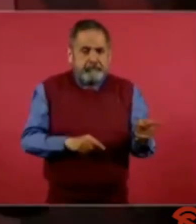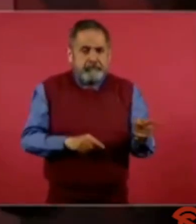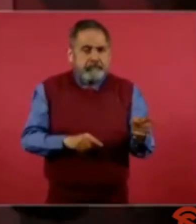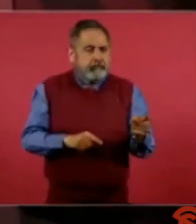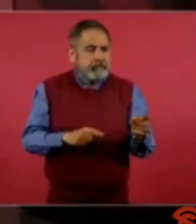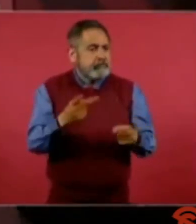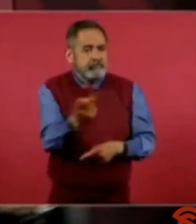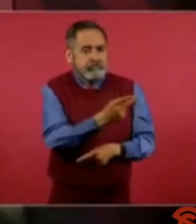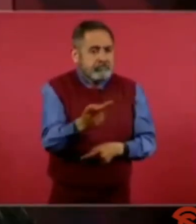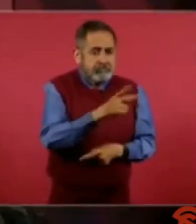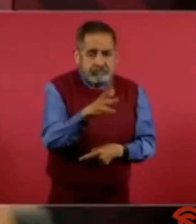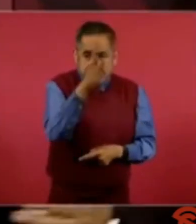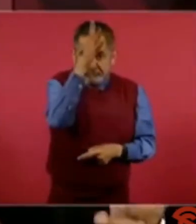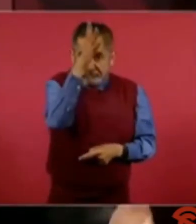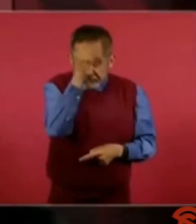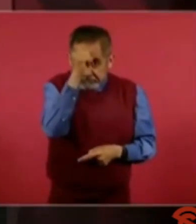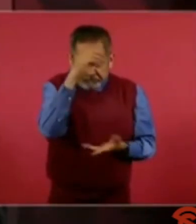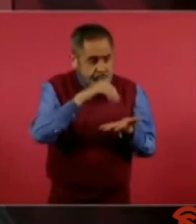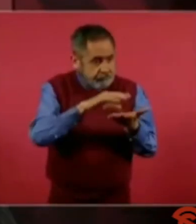acuerdo